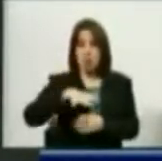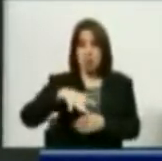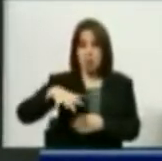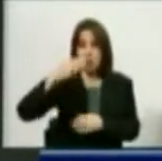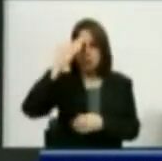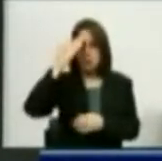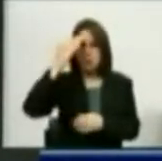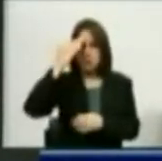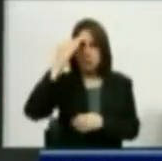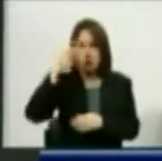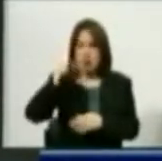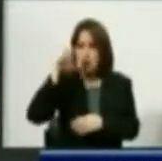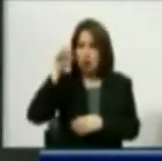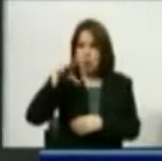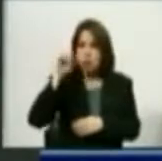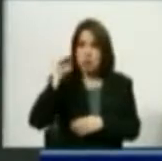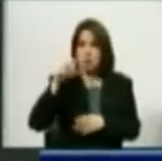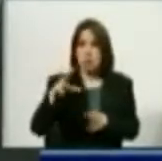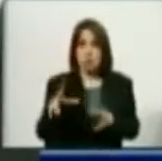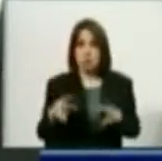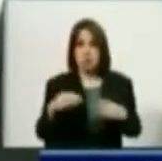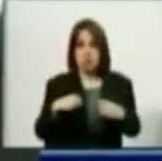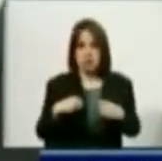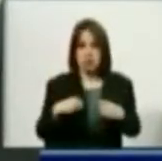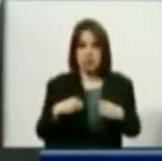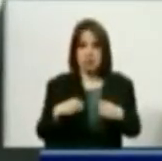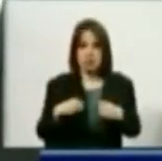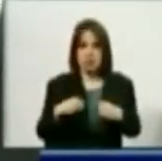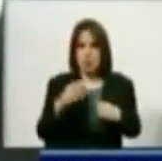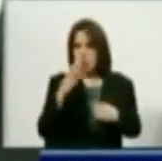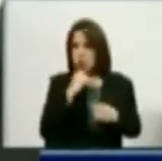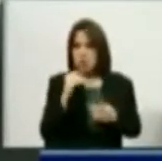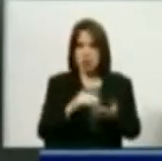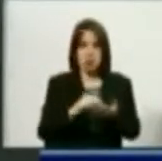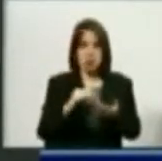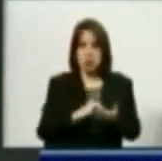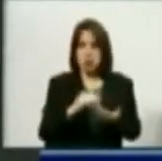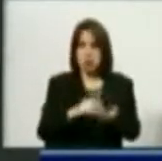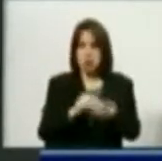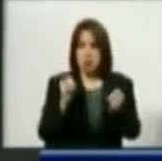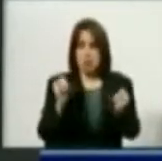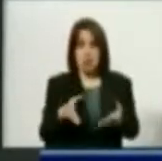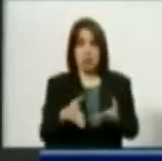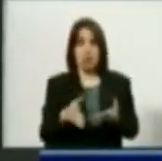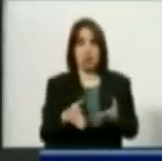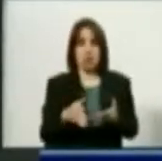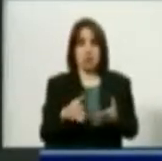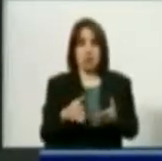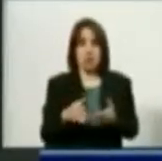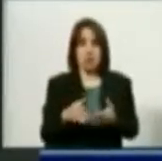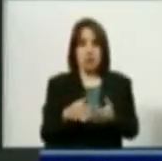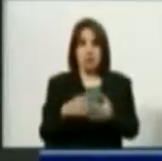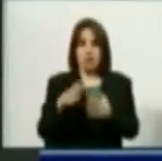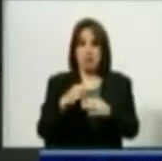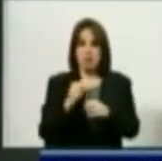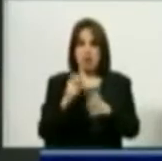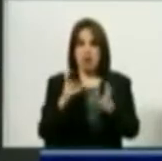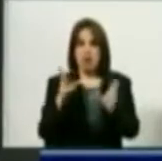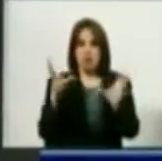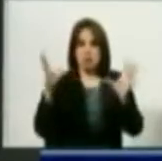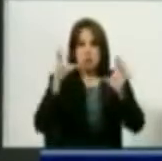comprender y para aceptar que no hay soluciones mágicas que no hay soluciones de la noche a la mañana